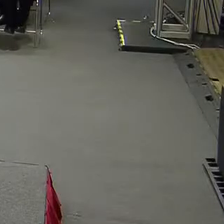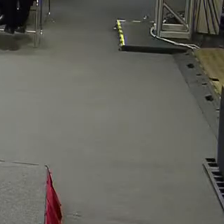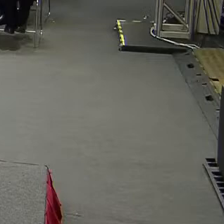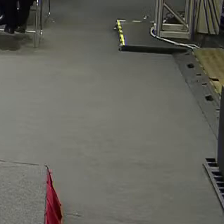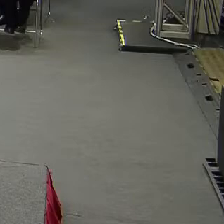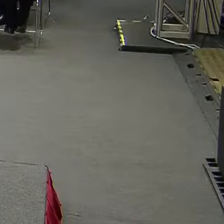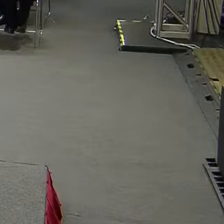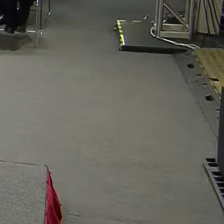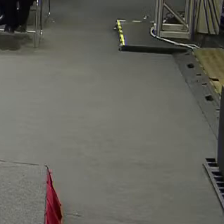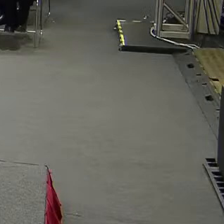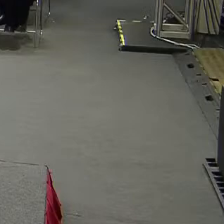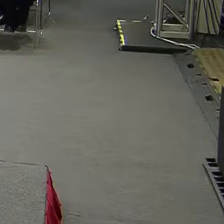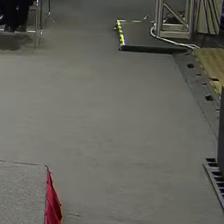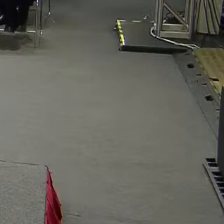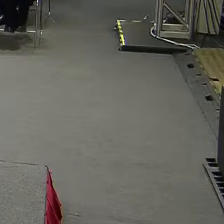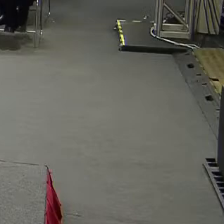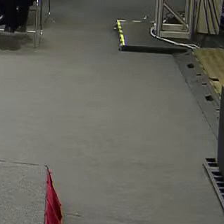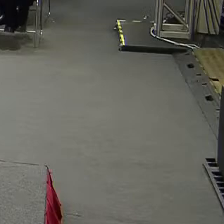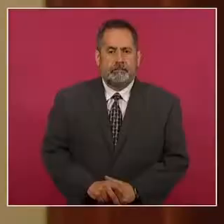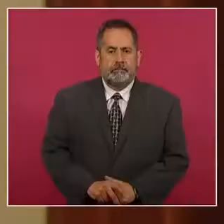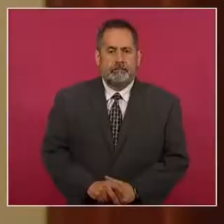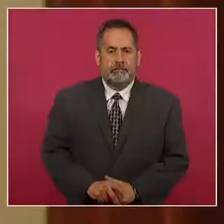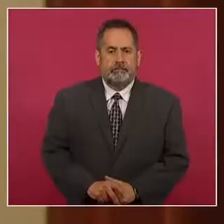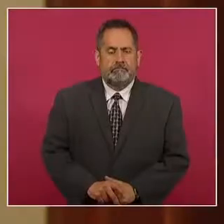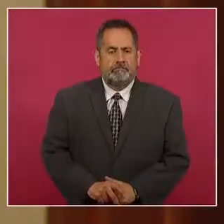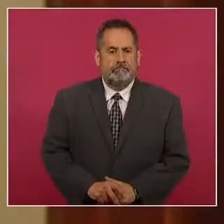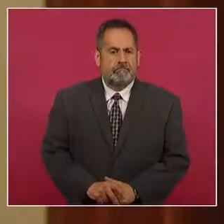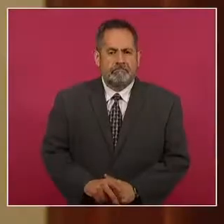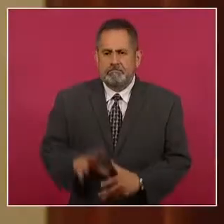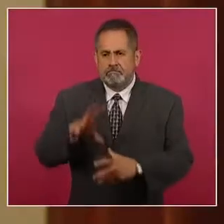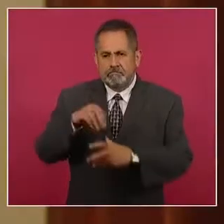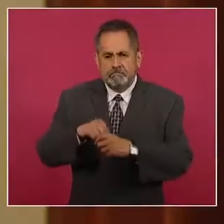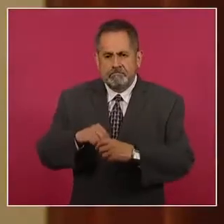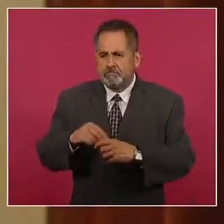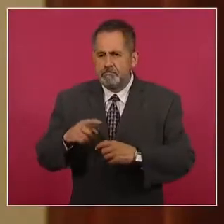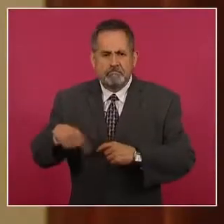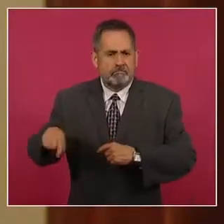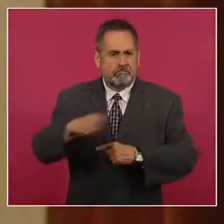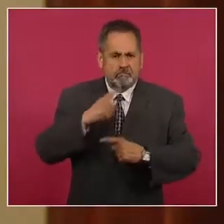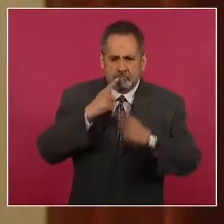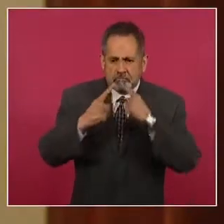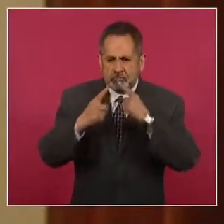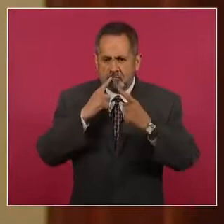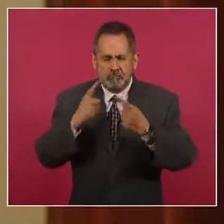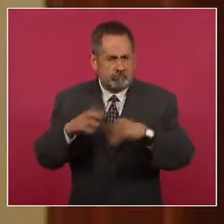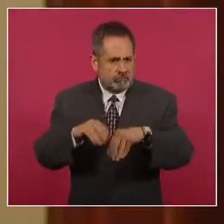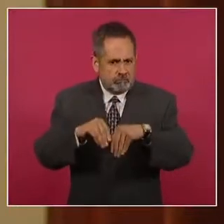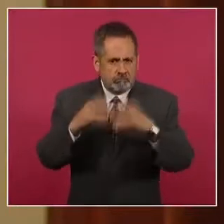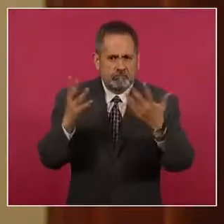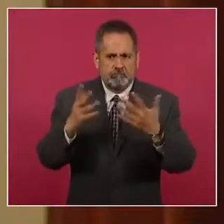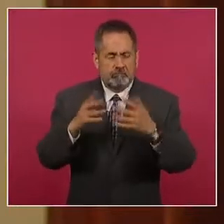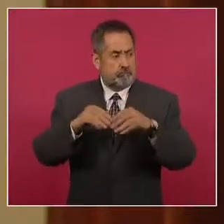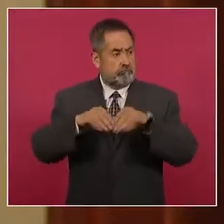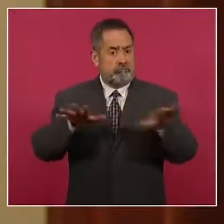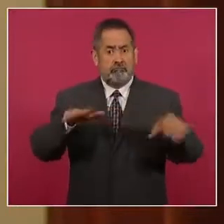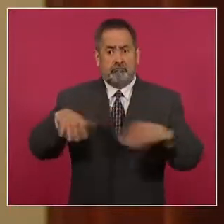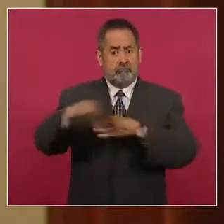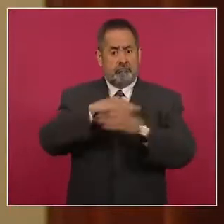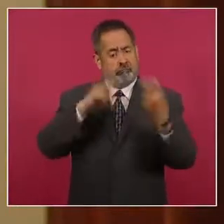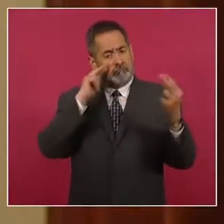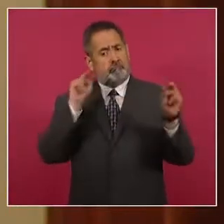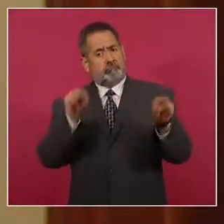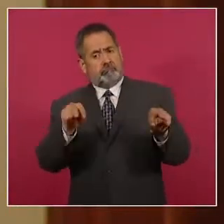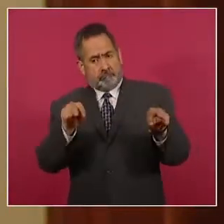que incorporaron, hicieron un gran ejercicio. Tuvimos un debate amplio, abierto, transparente, público.